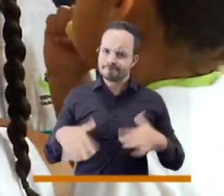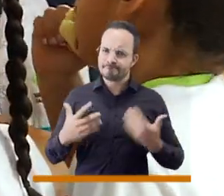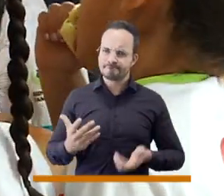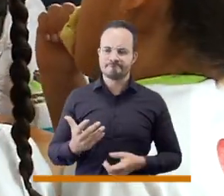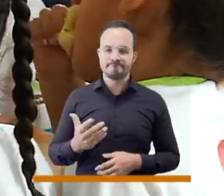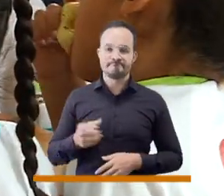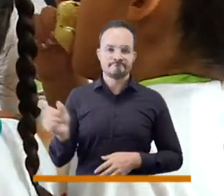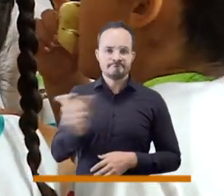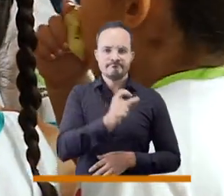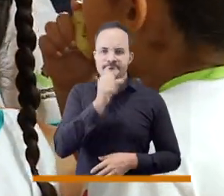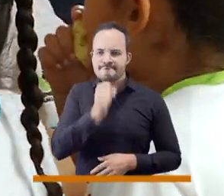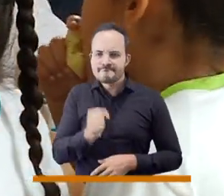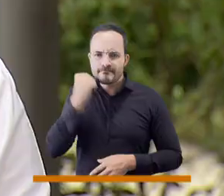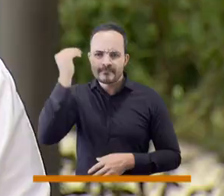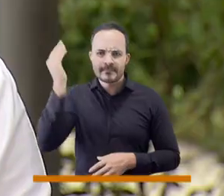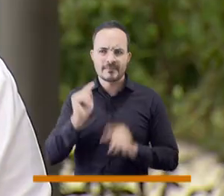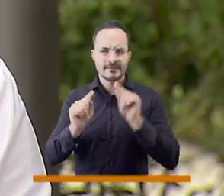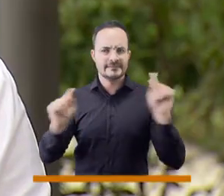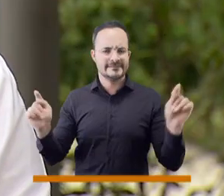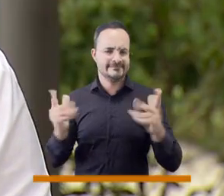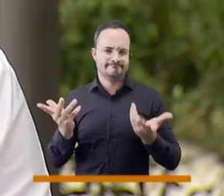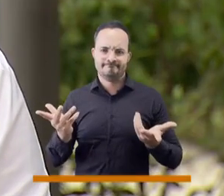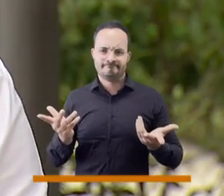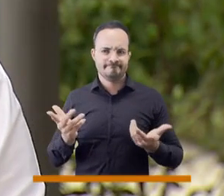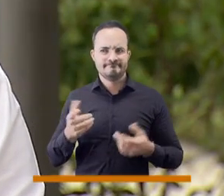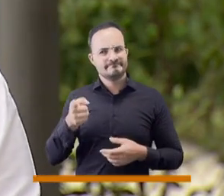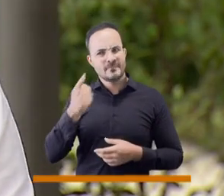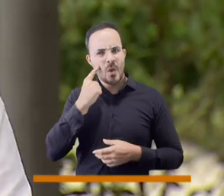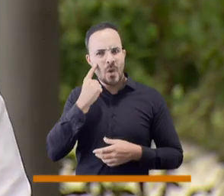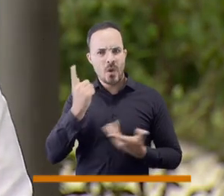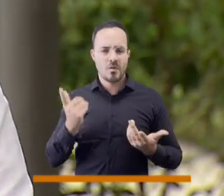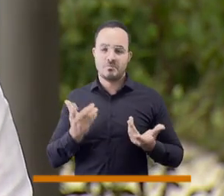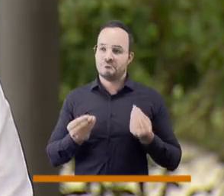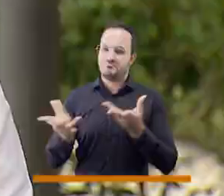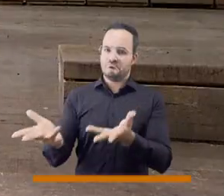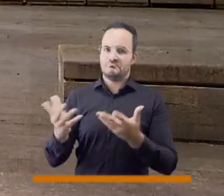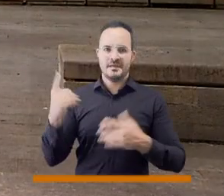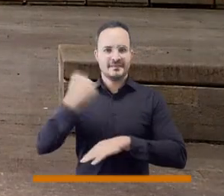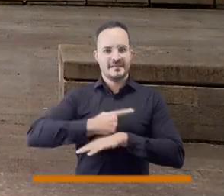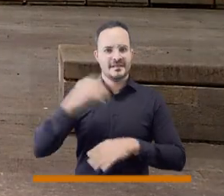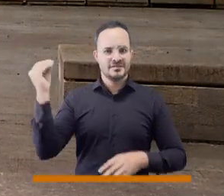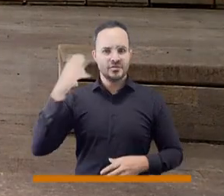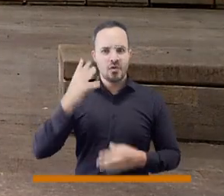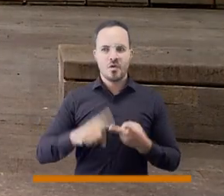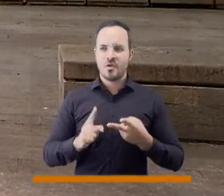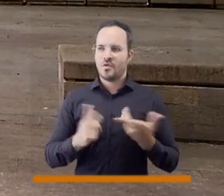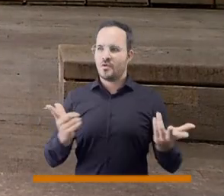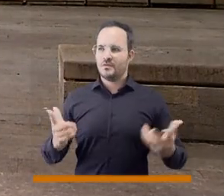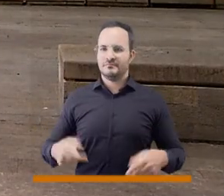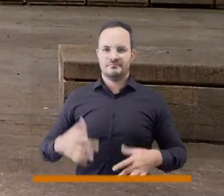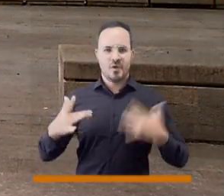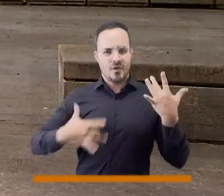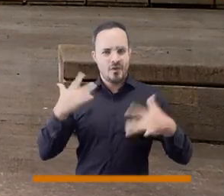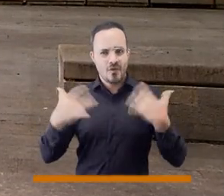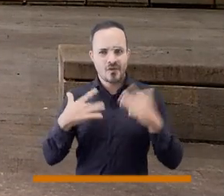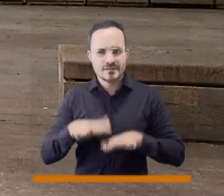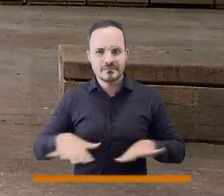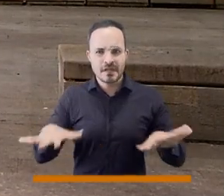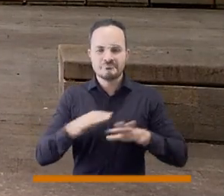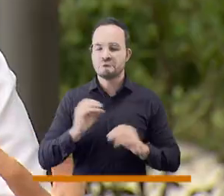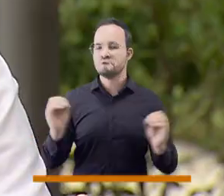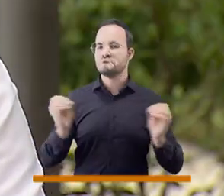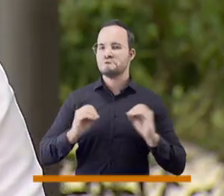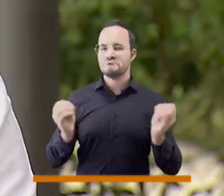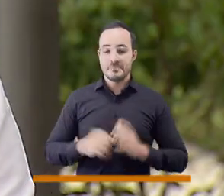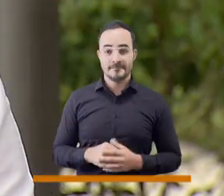y sobre todo frente al tema del adulto mayor, que tiraron todos esos programas, ya no les dan Día del Sol, no les dan los uniformes de los clubes de vida, ya no tienen